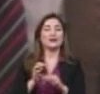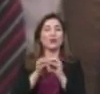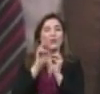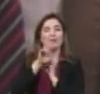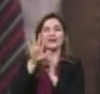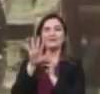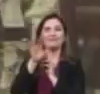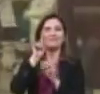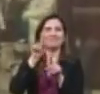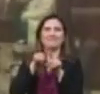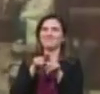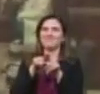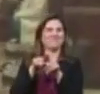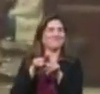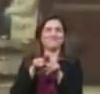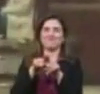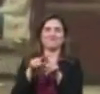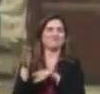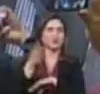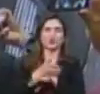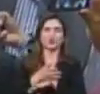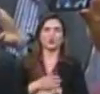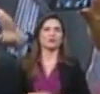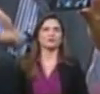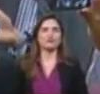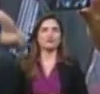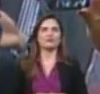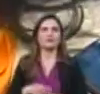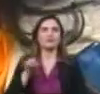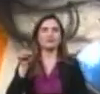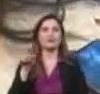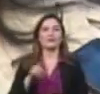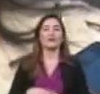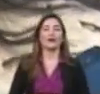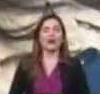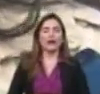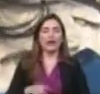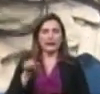País no logró acuerdos antes de esta sesión, según Arregui.